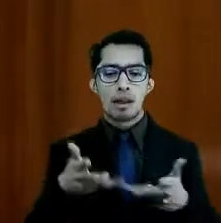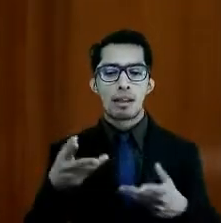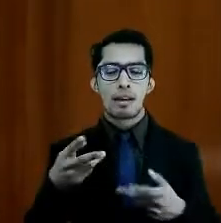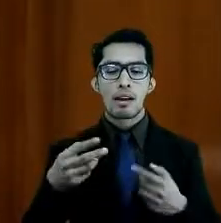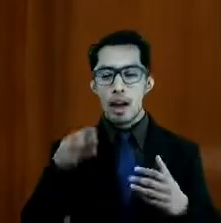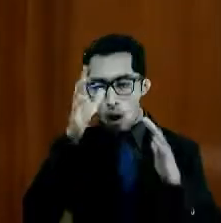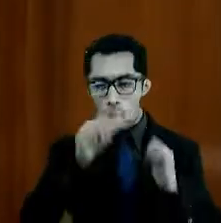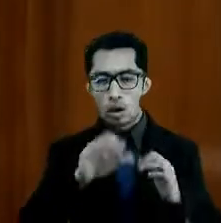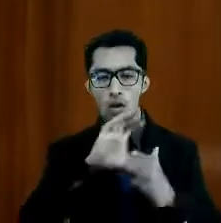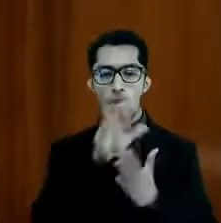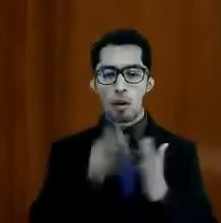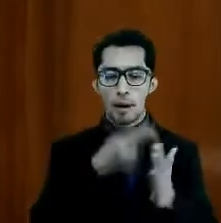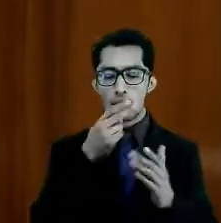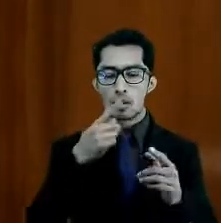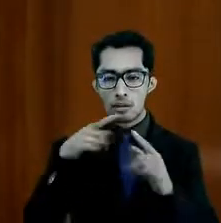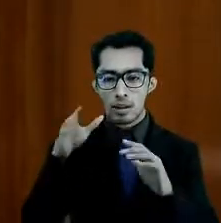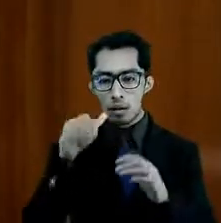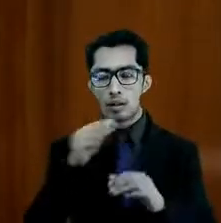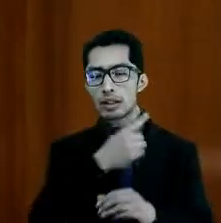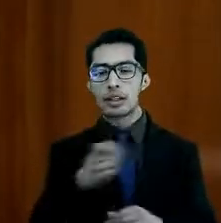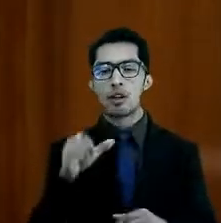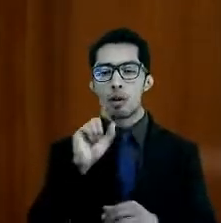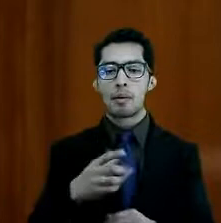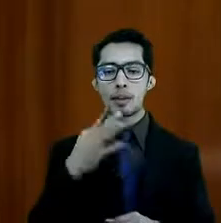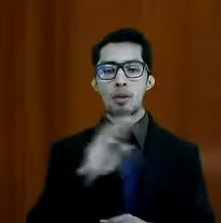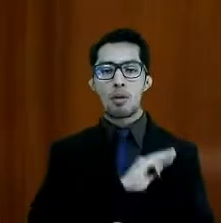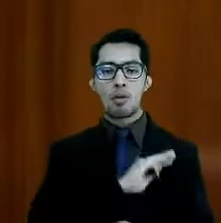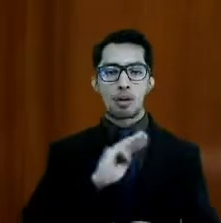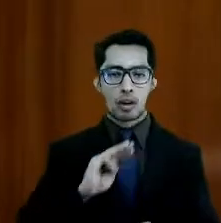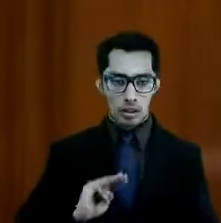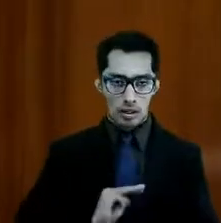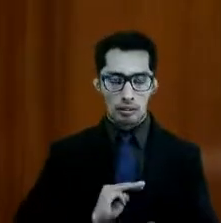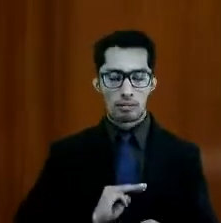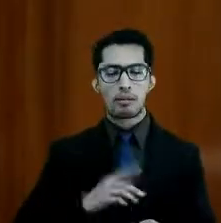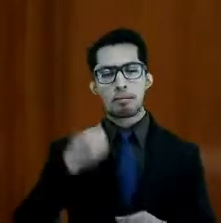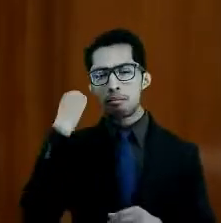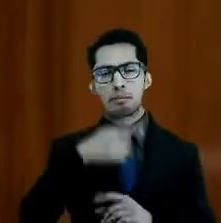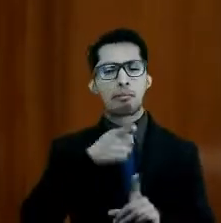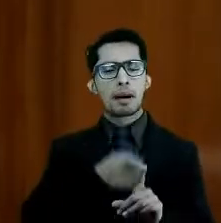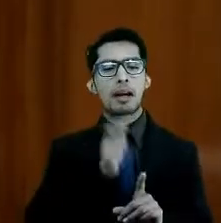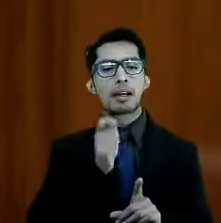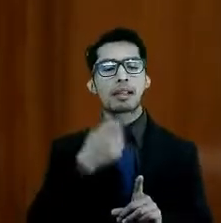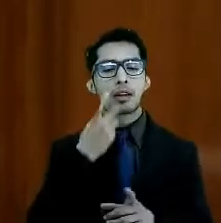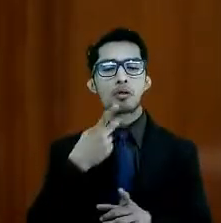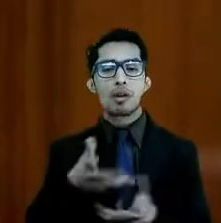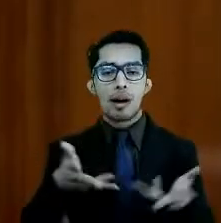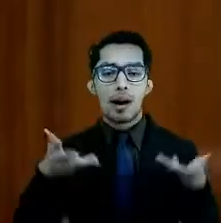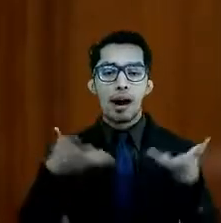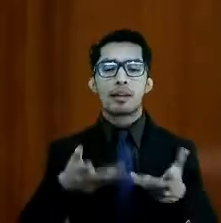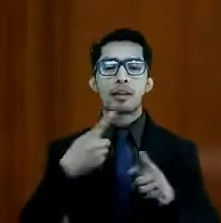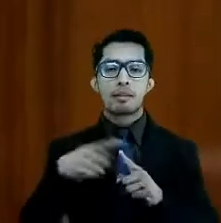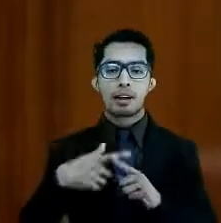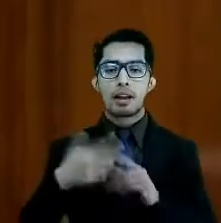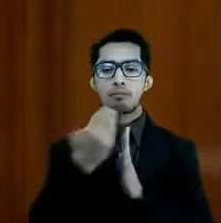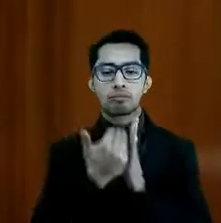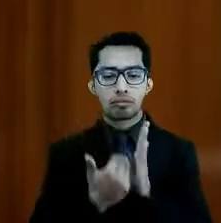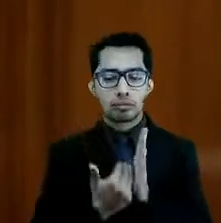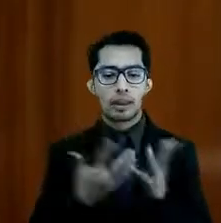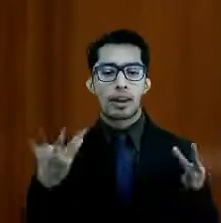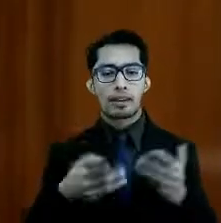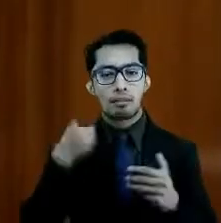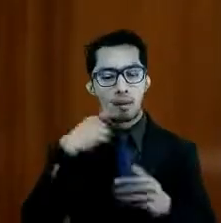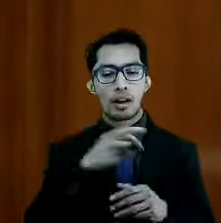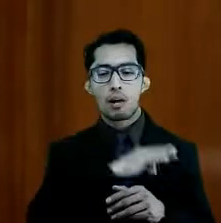y convenios necesarios con los 125 municipios con la finalidad de implementar mecanismos que promuevan